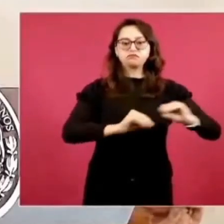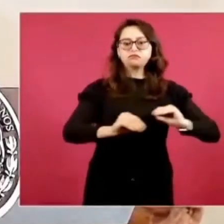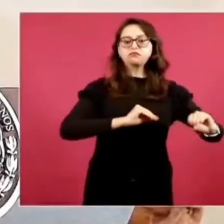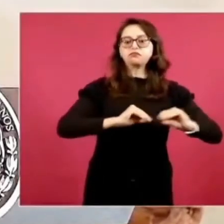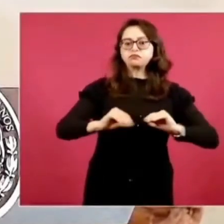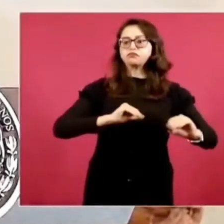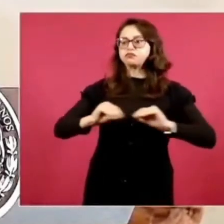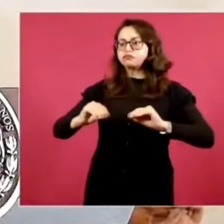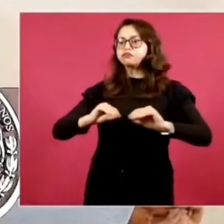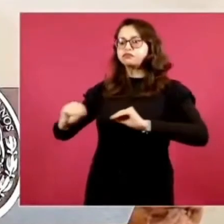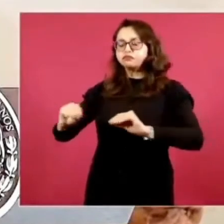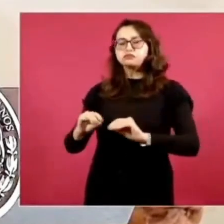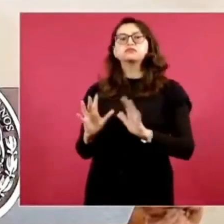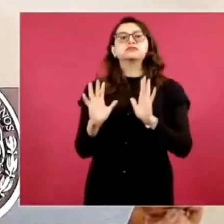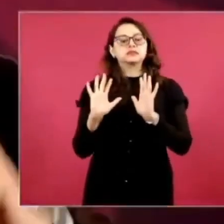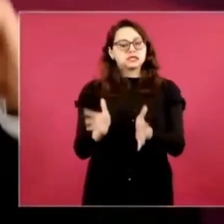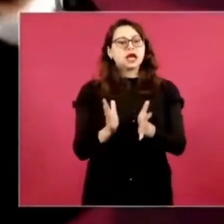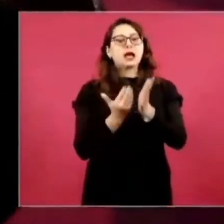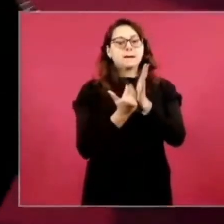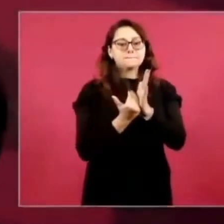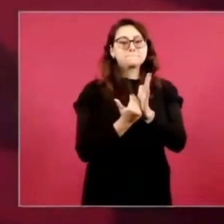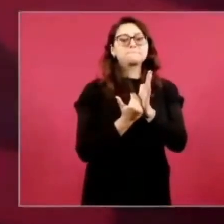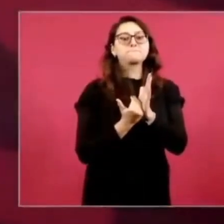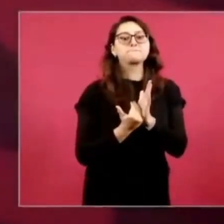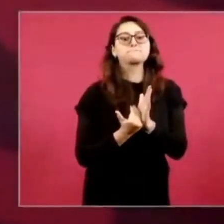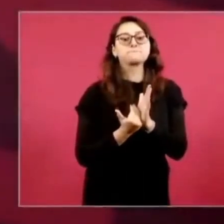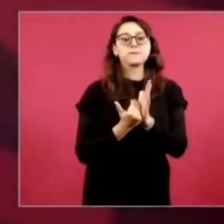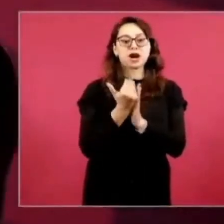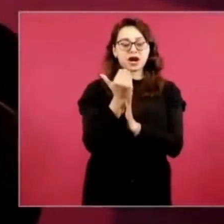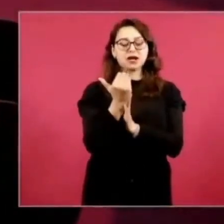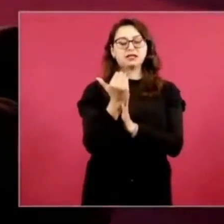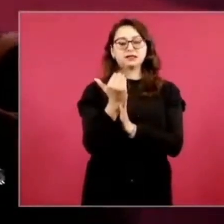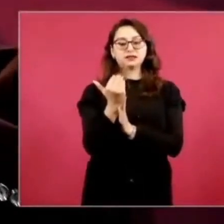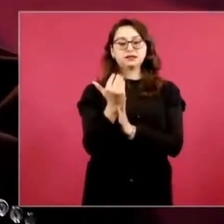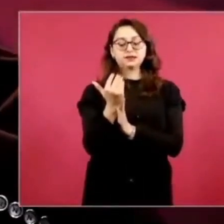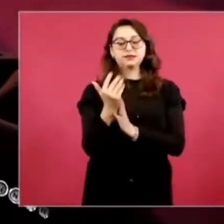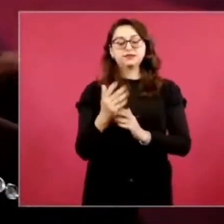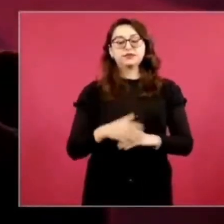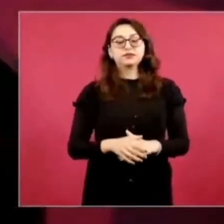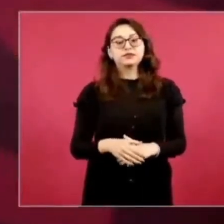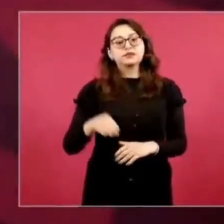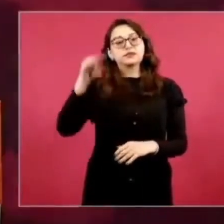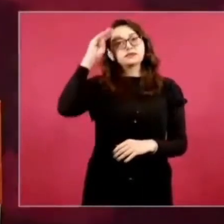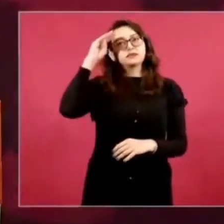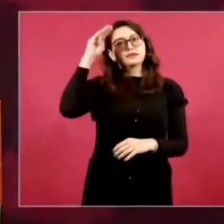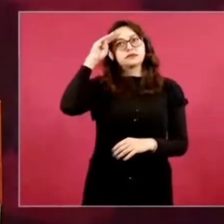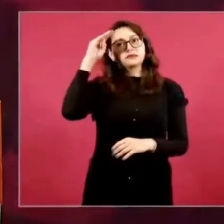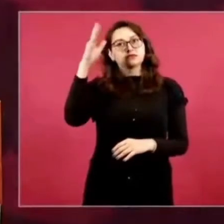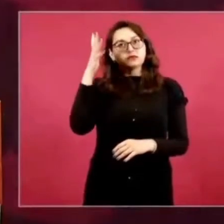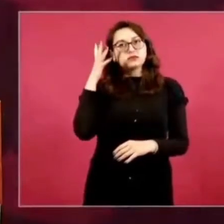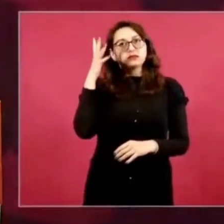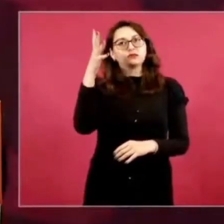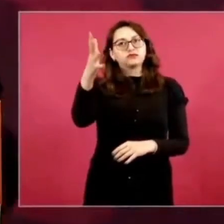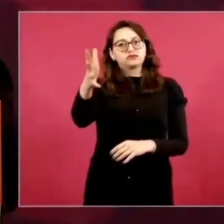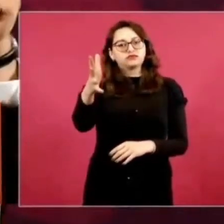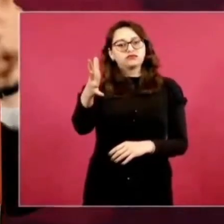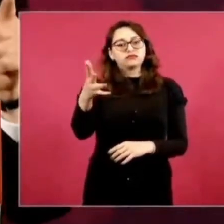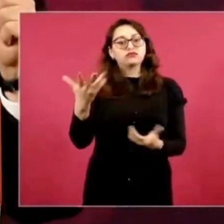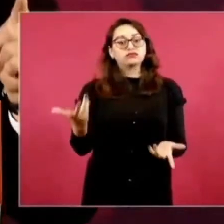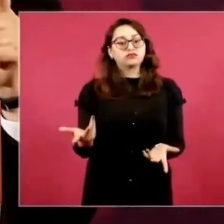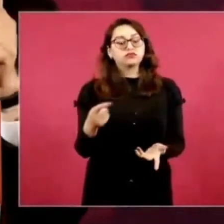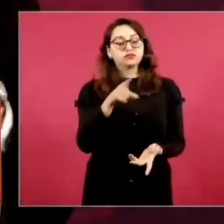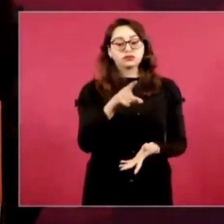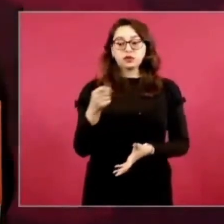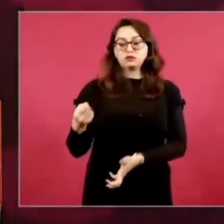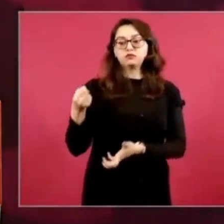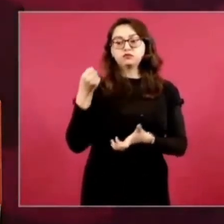su capacidad de producción. Esas refinerías, pensando en el futuro, si se sigue con